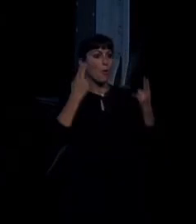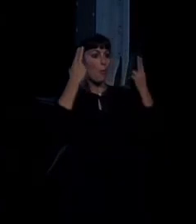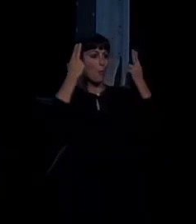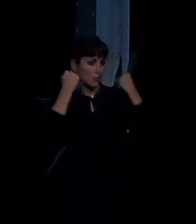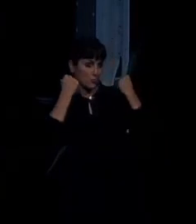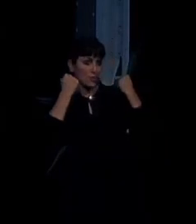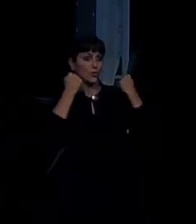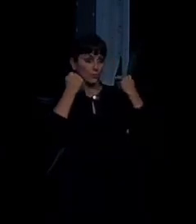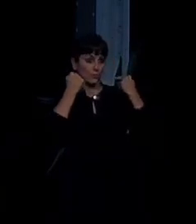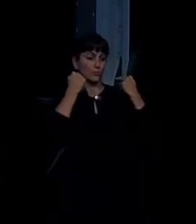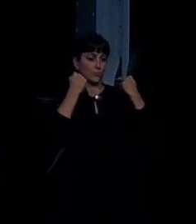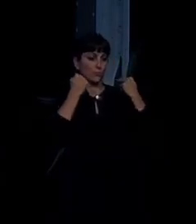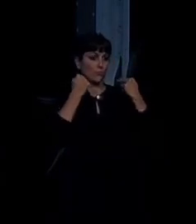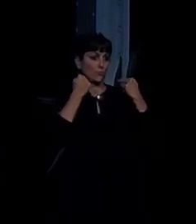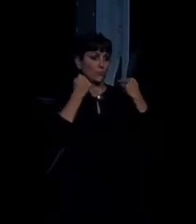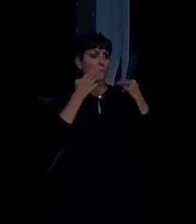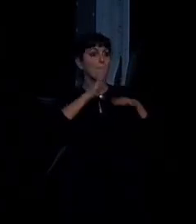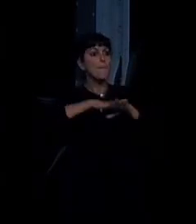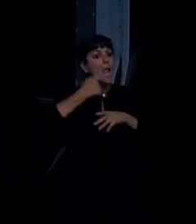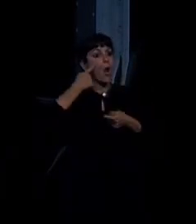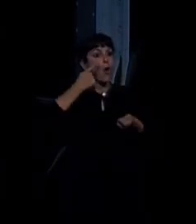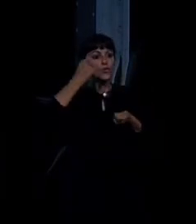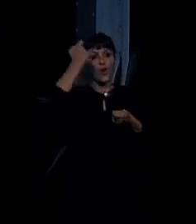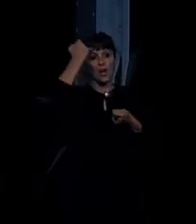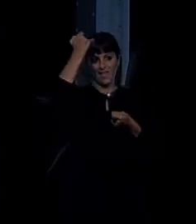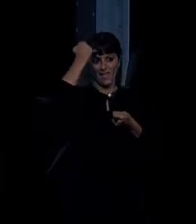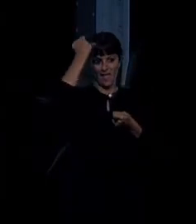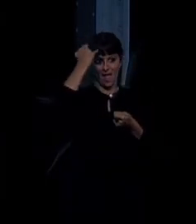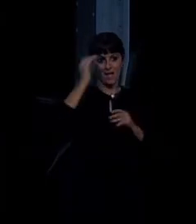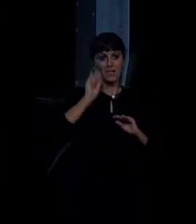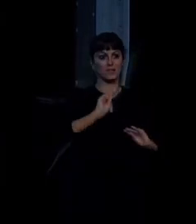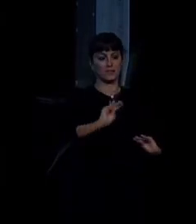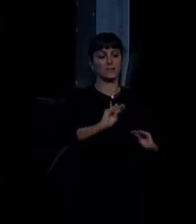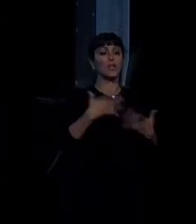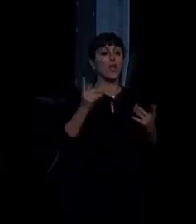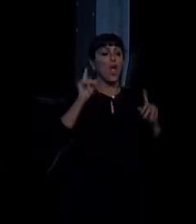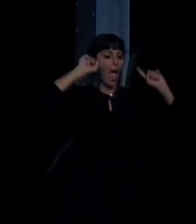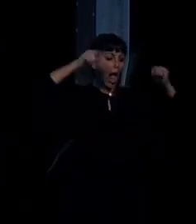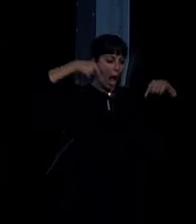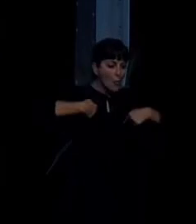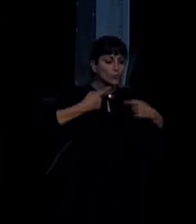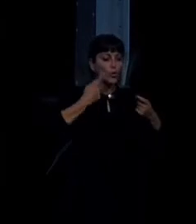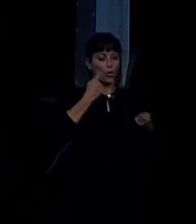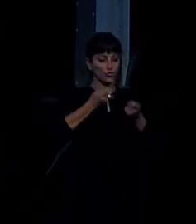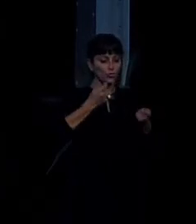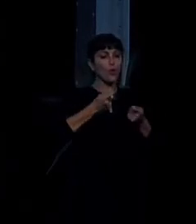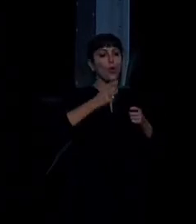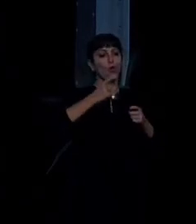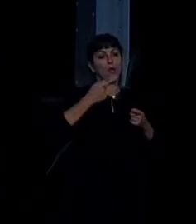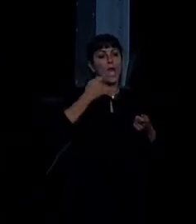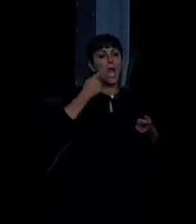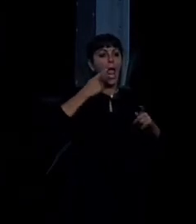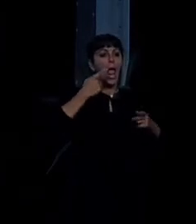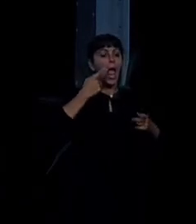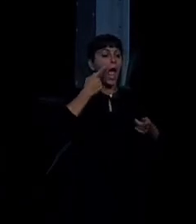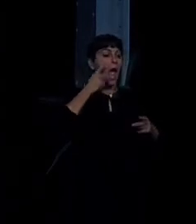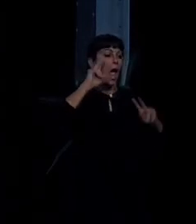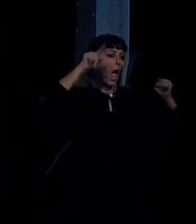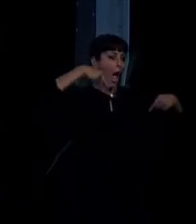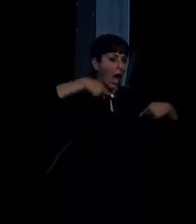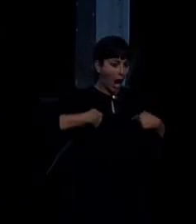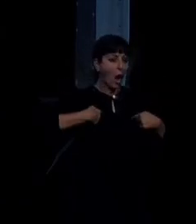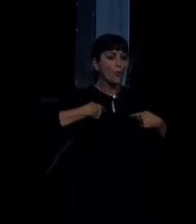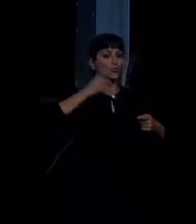control de las ideas, ¿no? Y son estas ideas las que generan el autocontrol y el autodominio de nosotras mismas, ¿no? Como muy bien expresaba